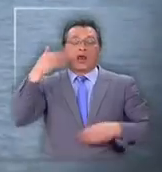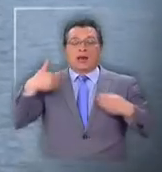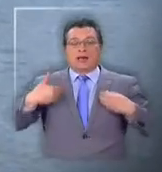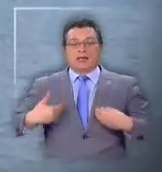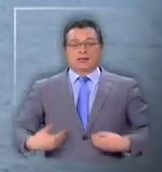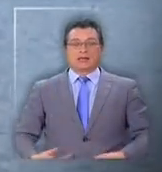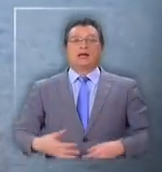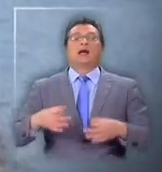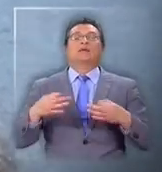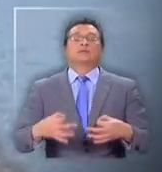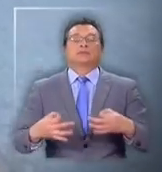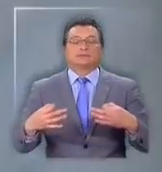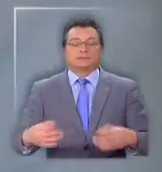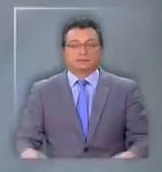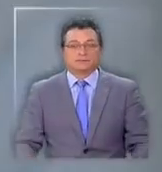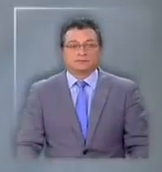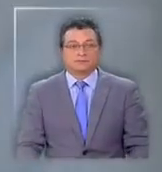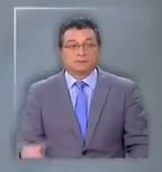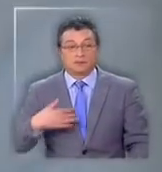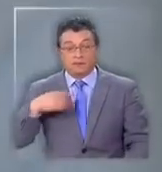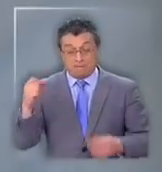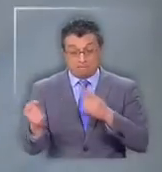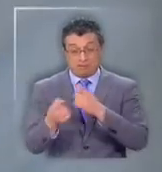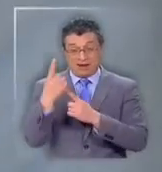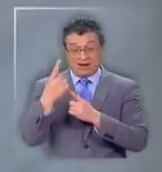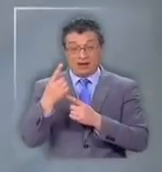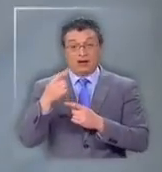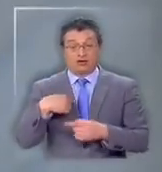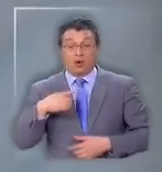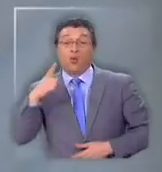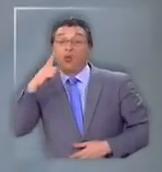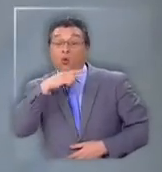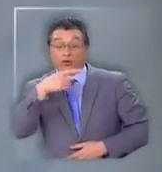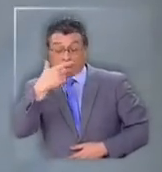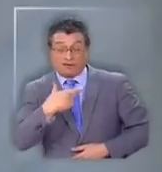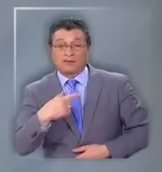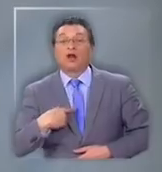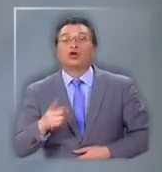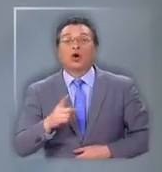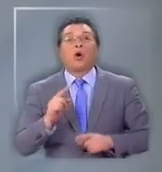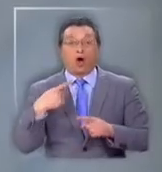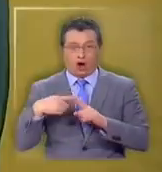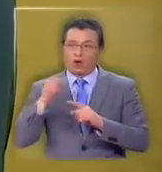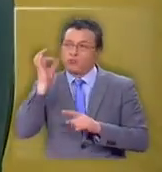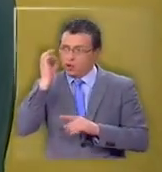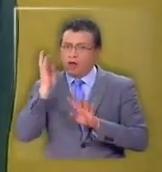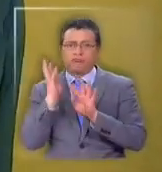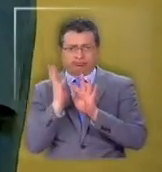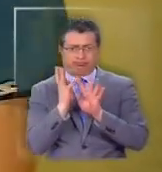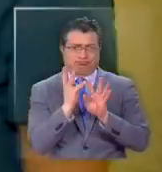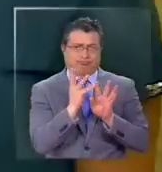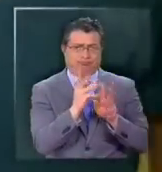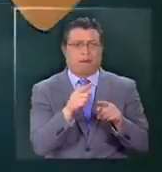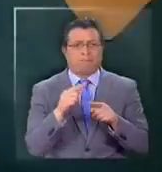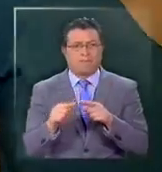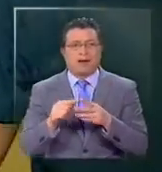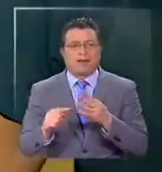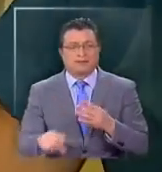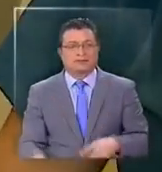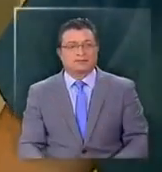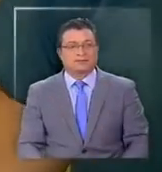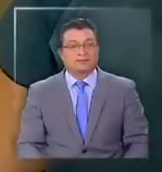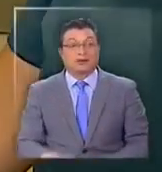sentido. Soy la primera, pero no la última. O sea, son muchas más. ¿Estamos listos?